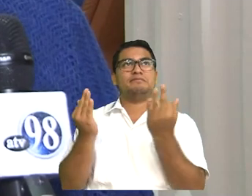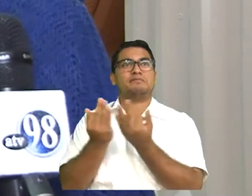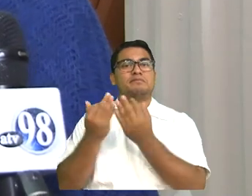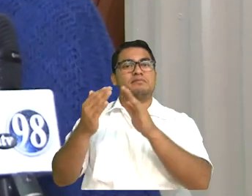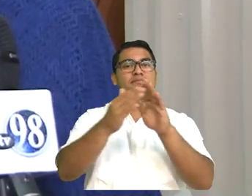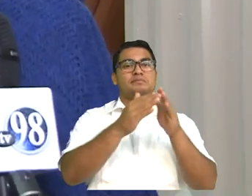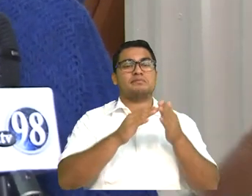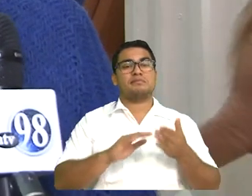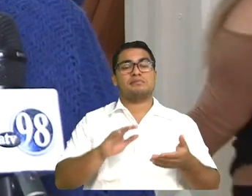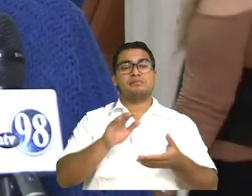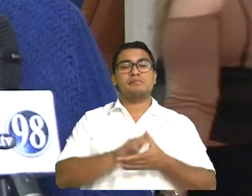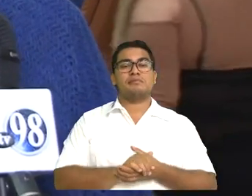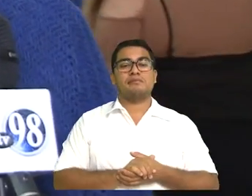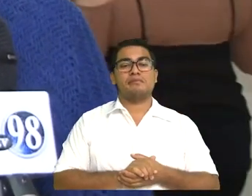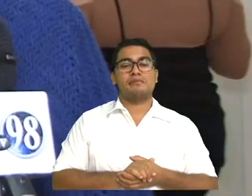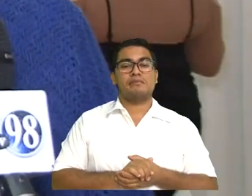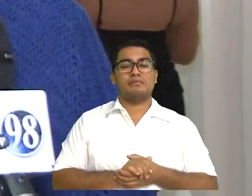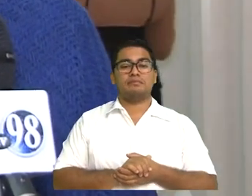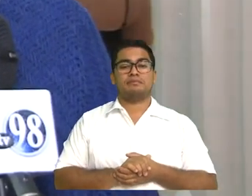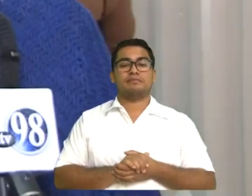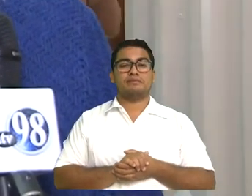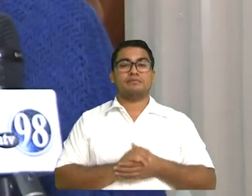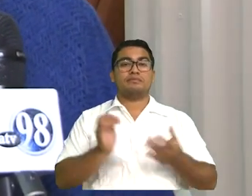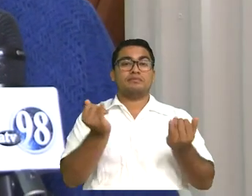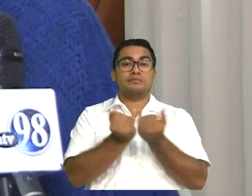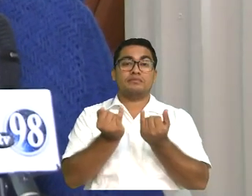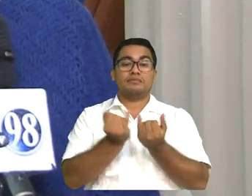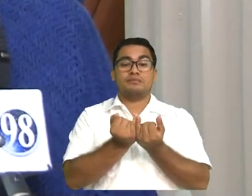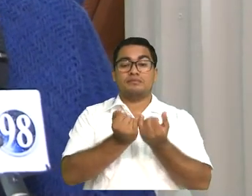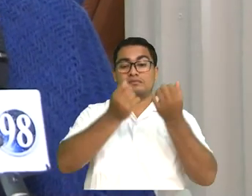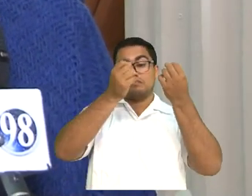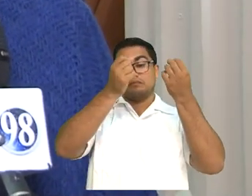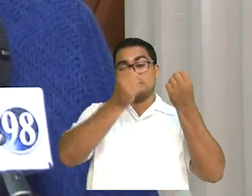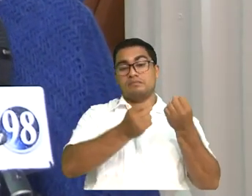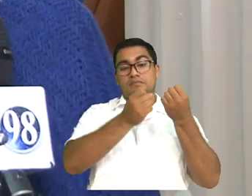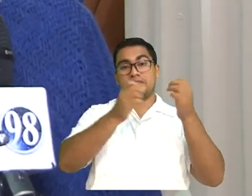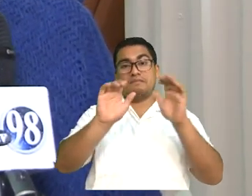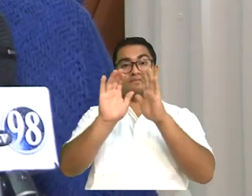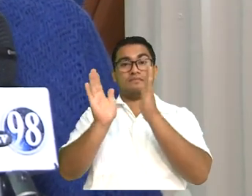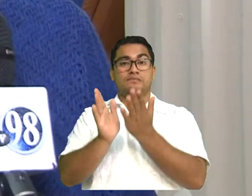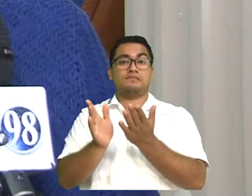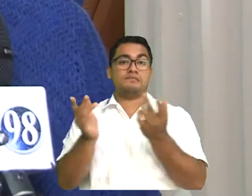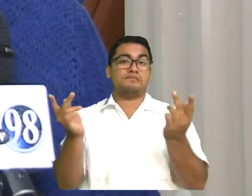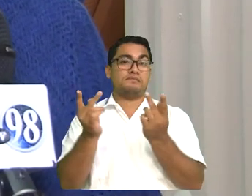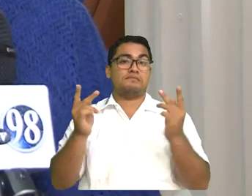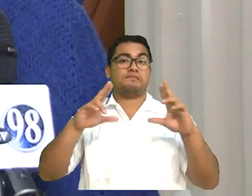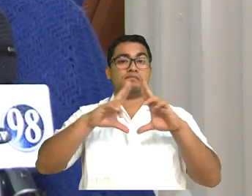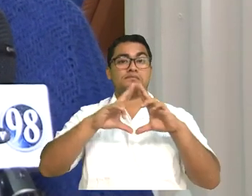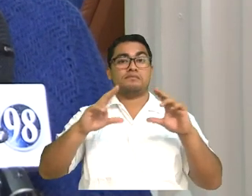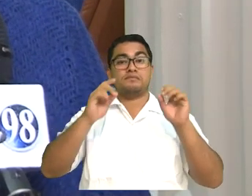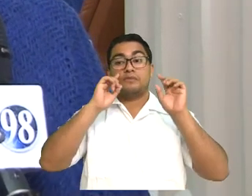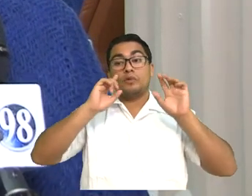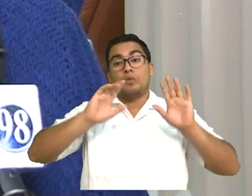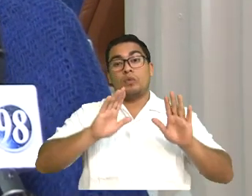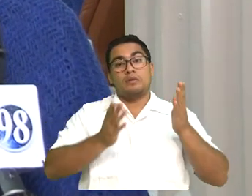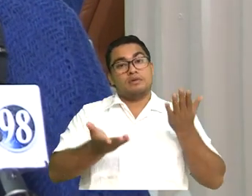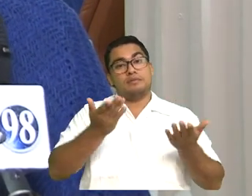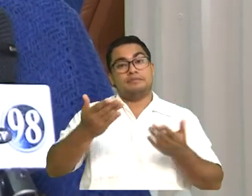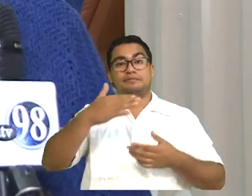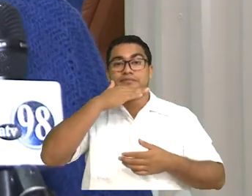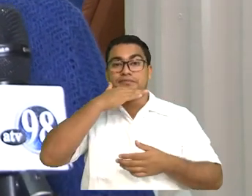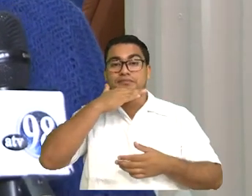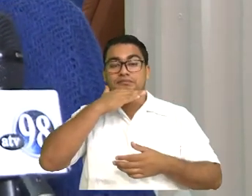comunidad, y pasa como un nicaragüense que tiene su cuidado para los momentos difíciles que se le